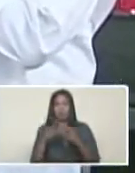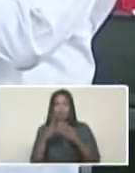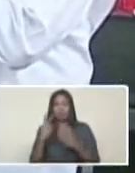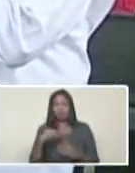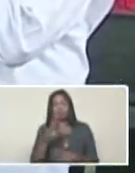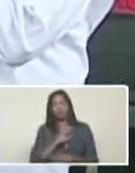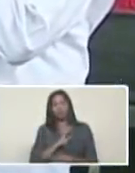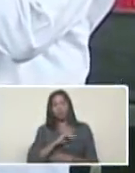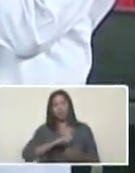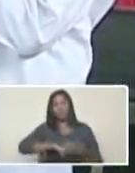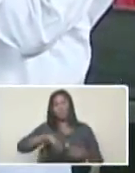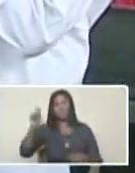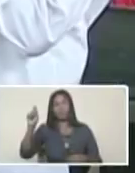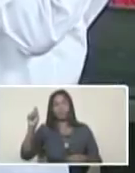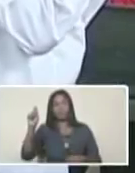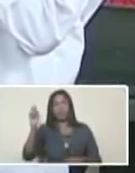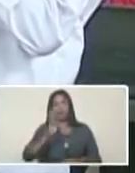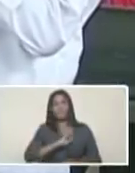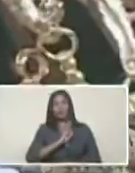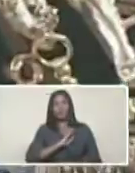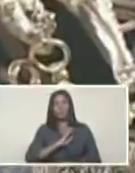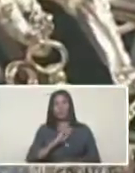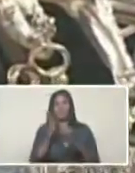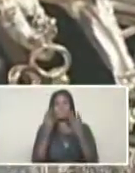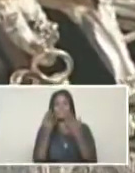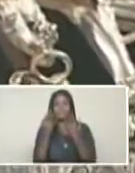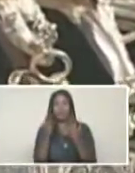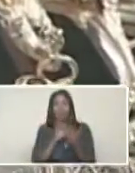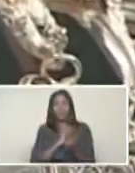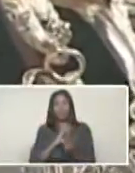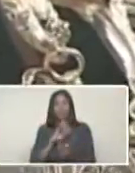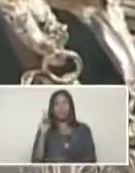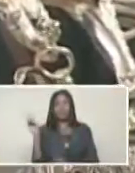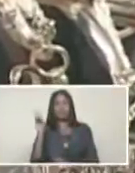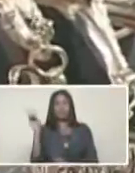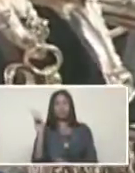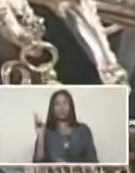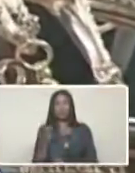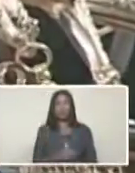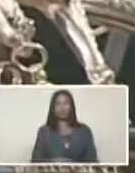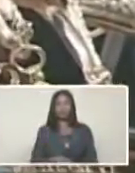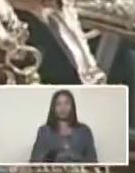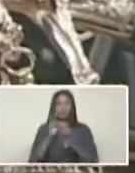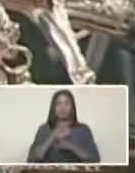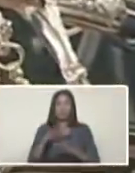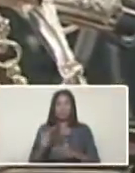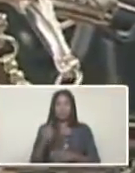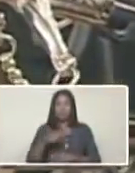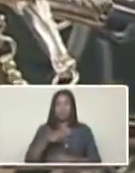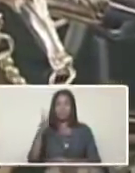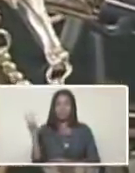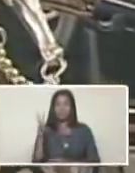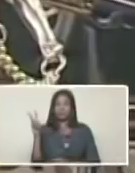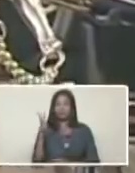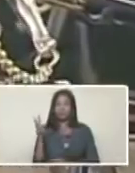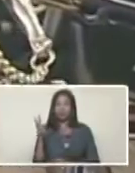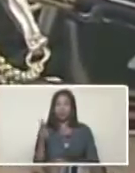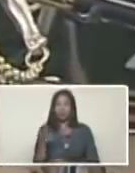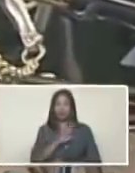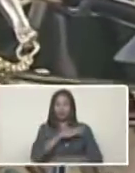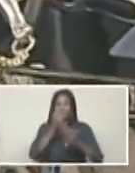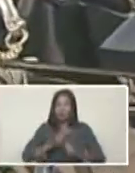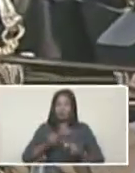las espadas y todos los sables hechos con mano de obra venezolana. Nadie podrá con Venezuela. Coraje y más